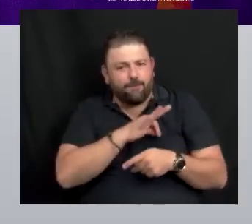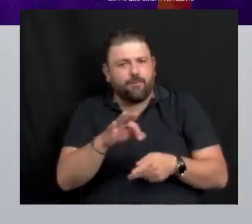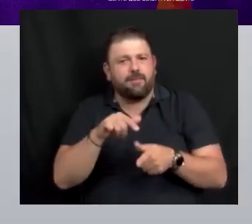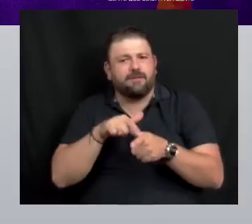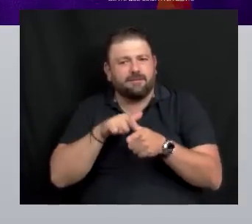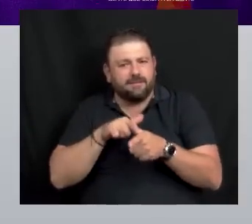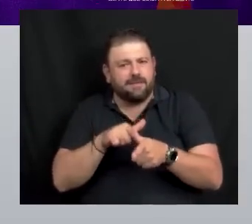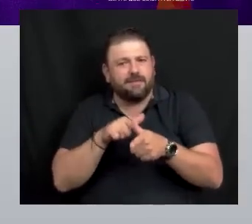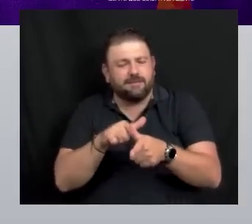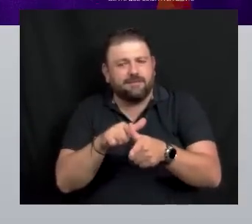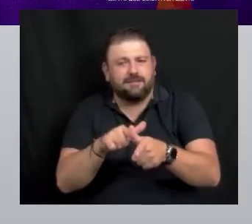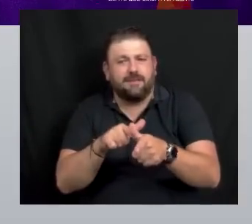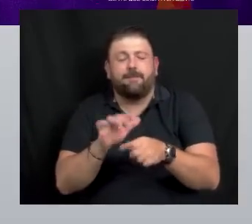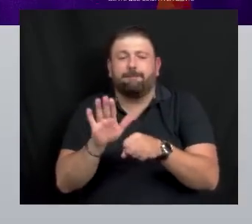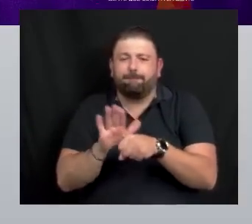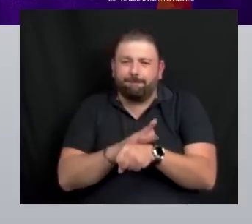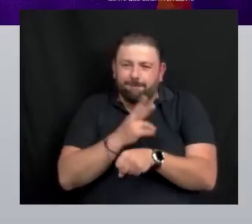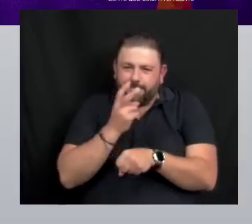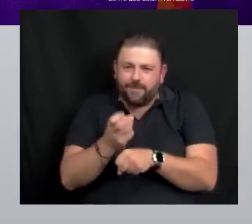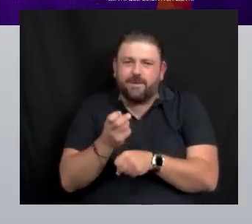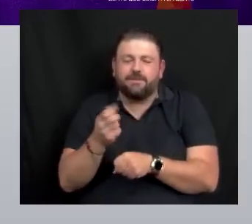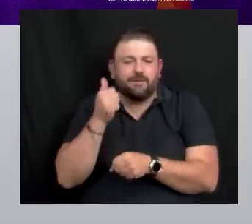martes, jueves y sábado, pero de repente